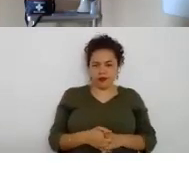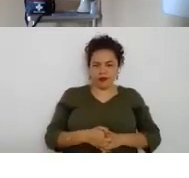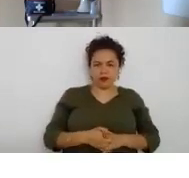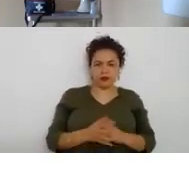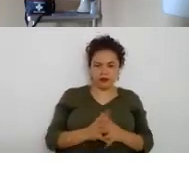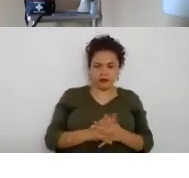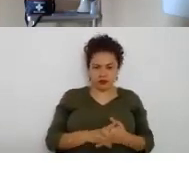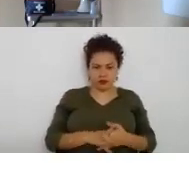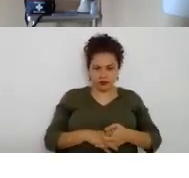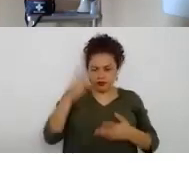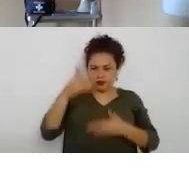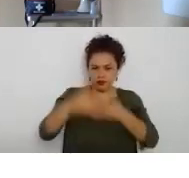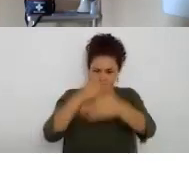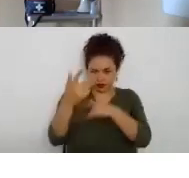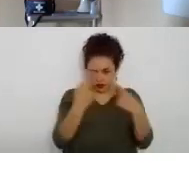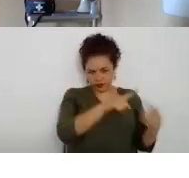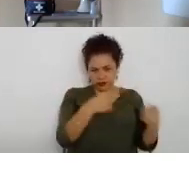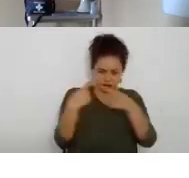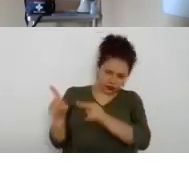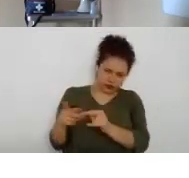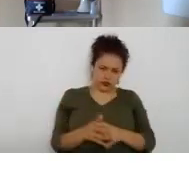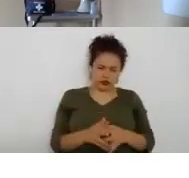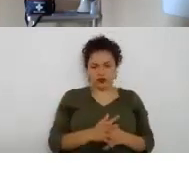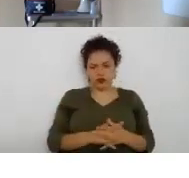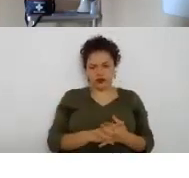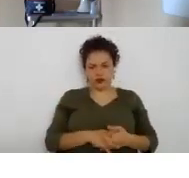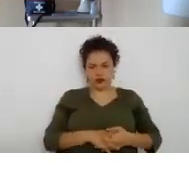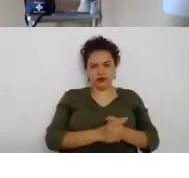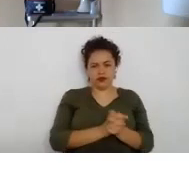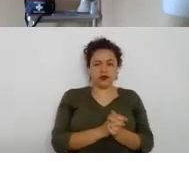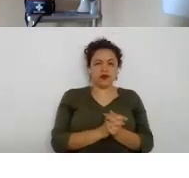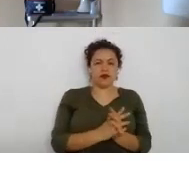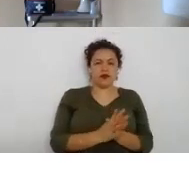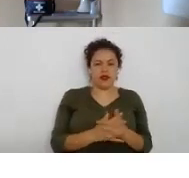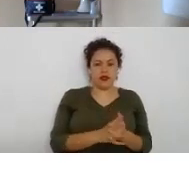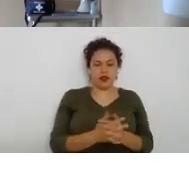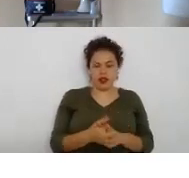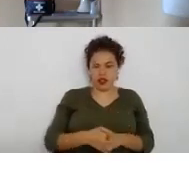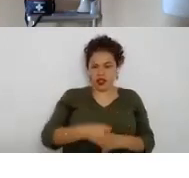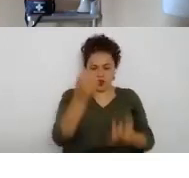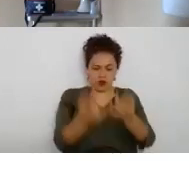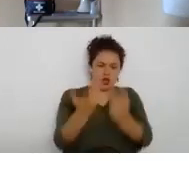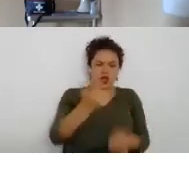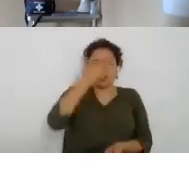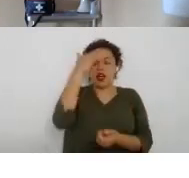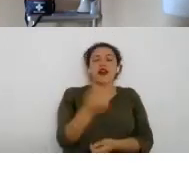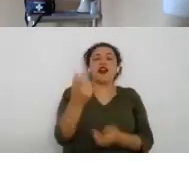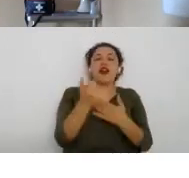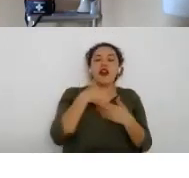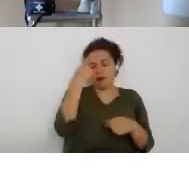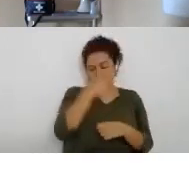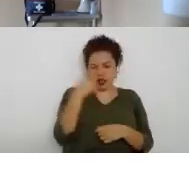procedimiento va a ser distinto. ¿El qué nos va a servir el saber qué causó la quemadura? Nos va a ayudar para